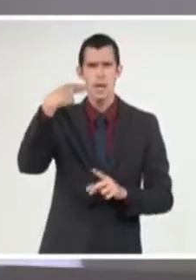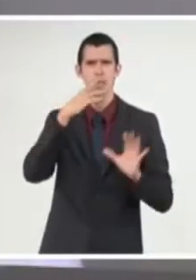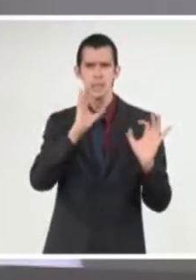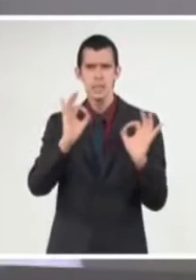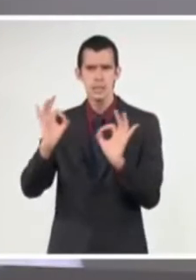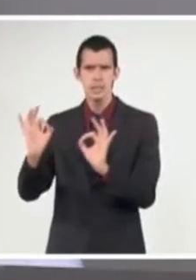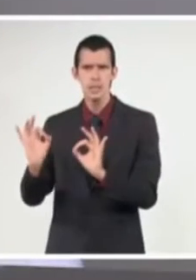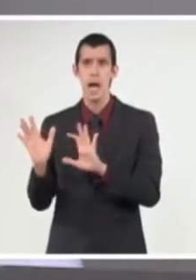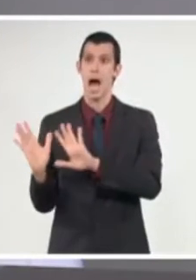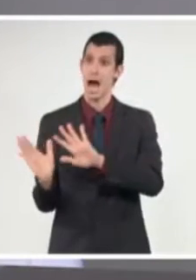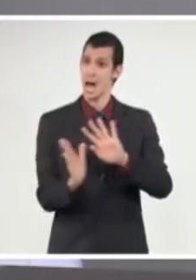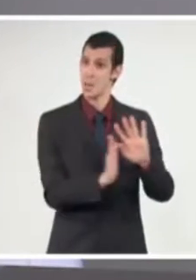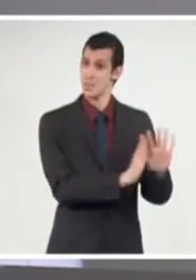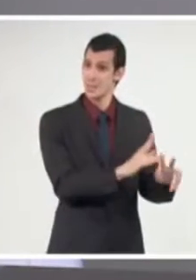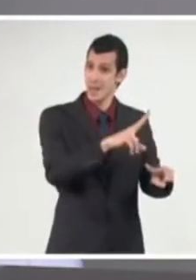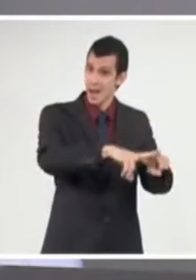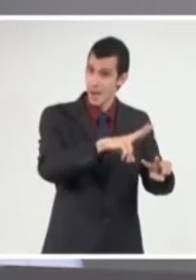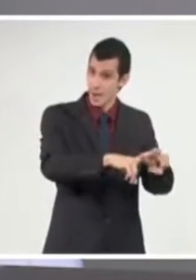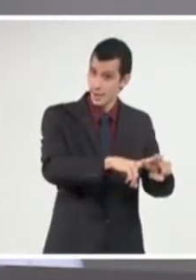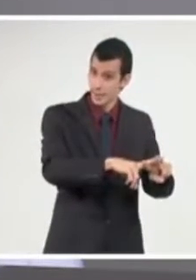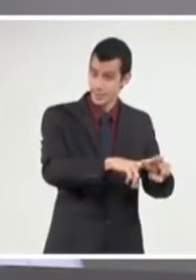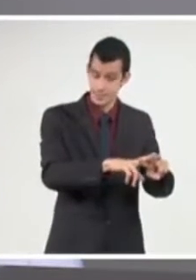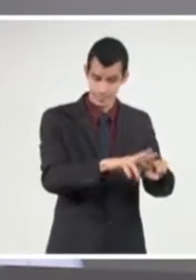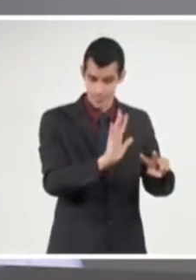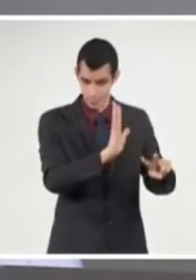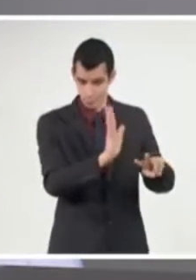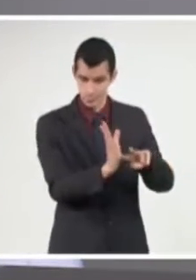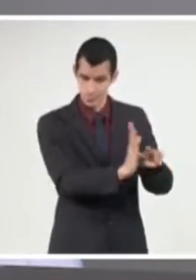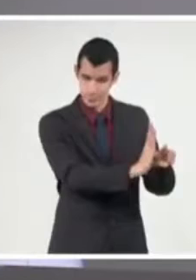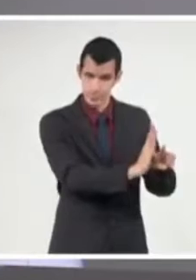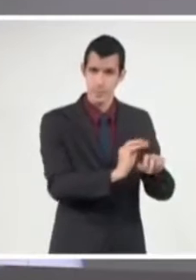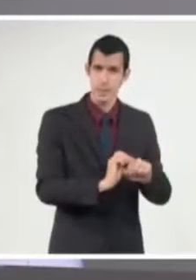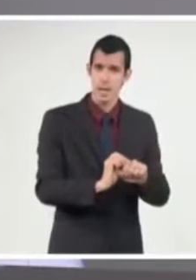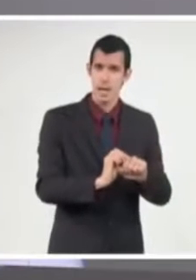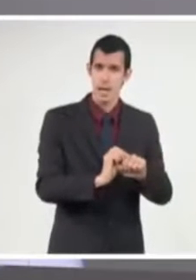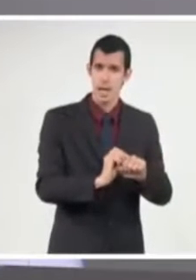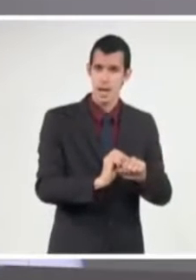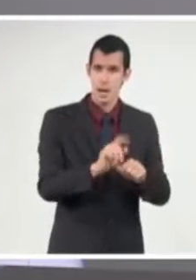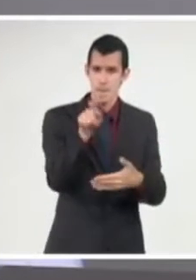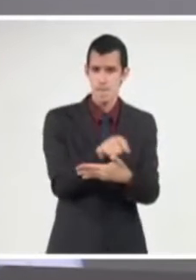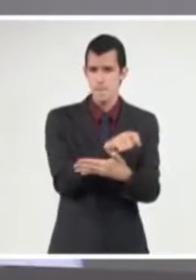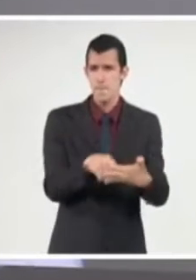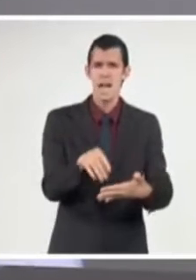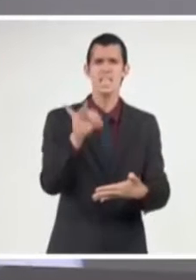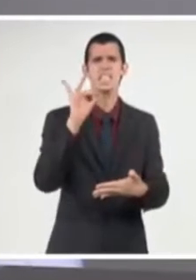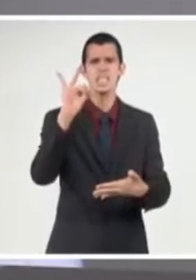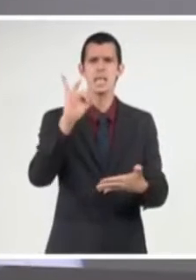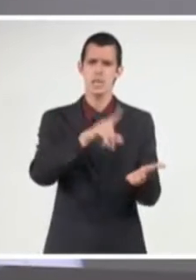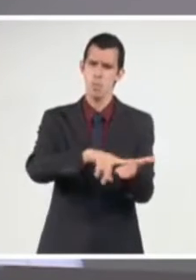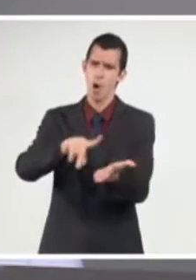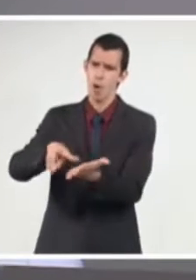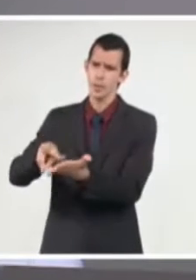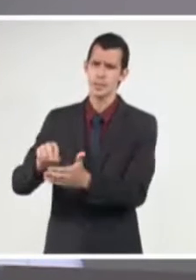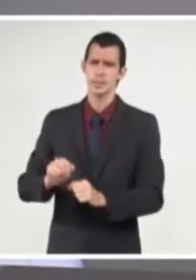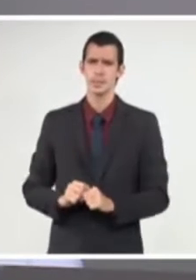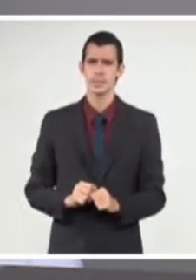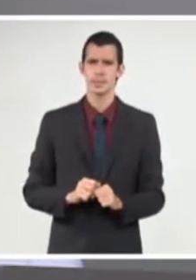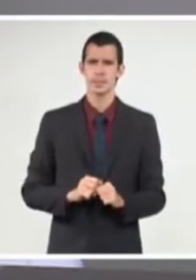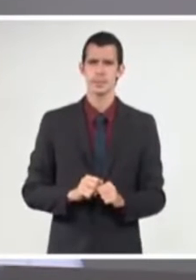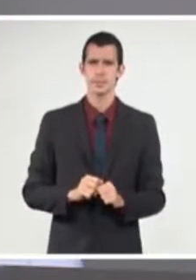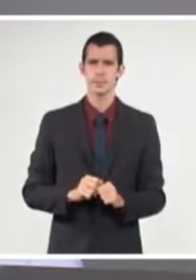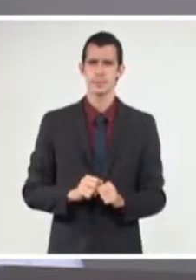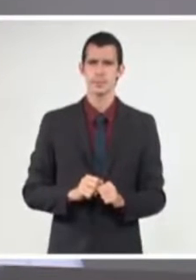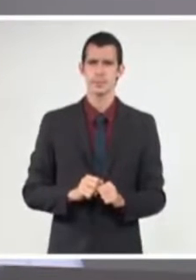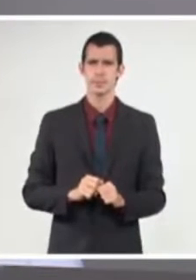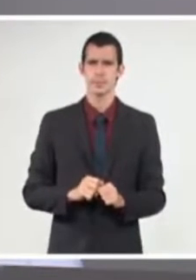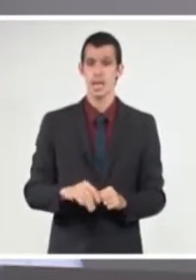ha realizado la distribución ya en este momento en 8 territorios, es decir, 7 provincias y el municipio especial Isla de la Juventud.